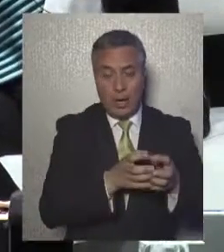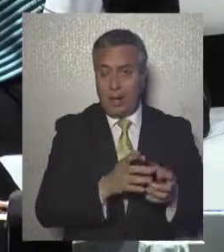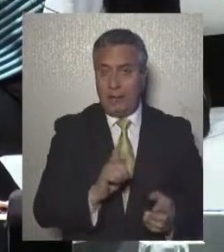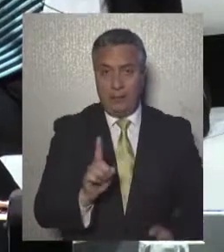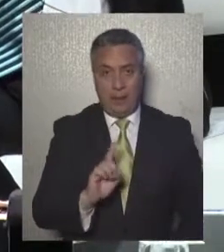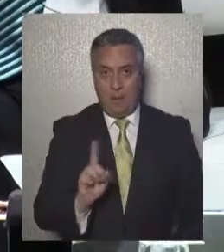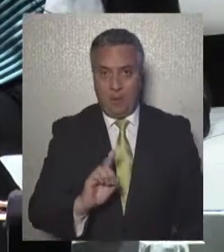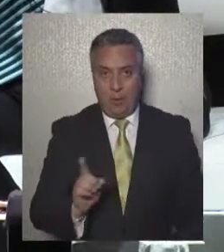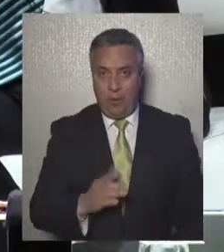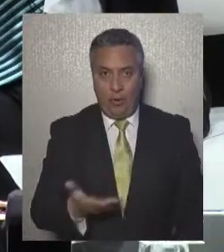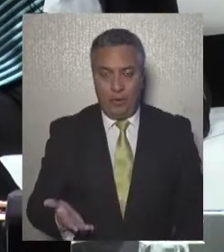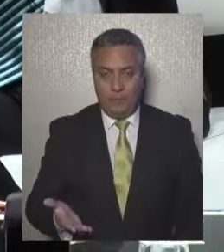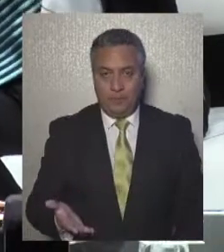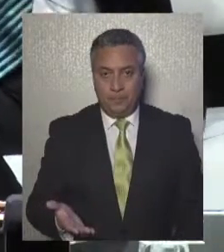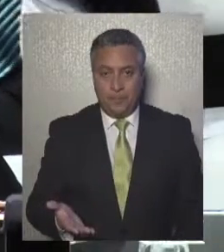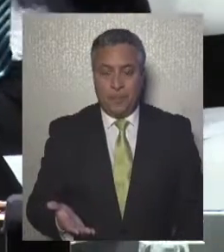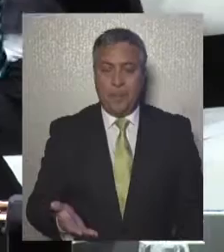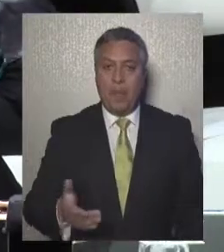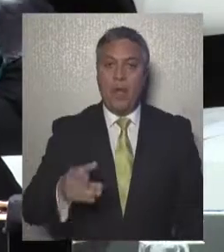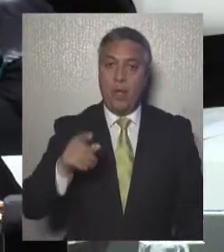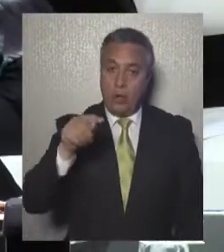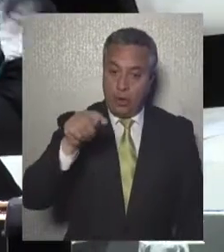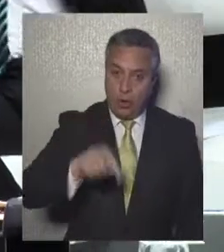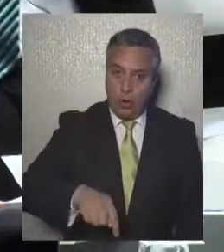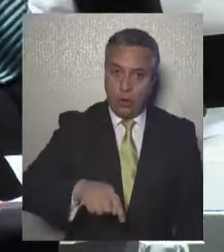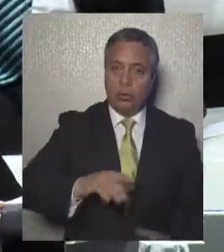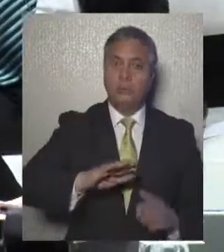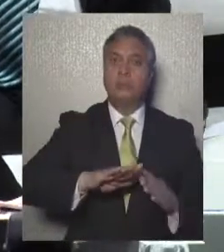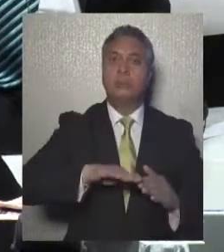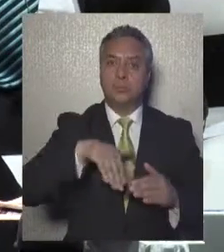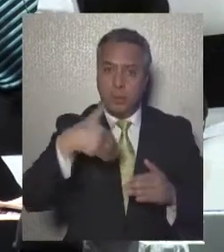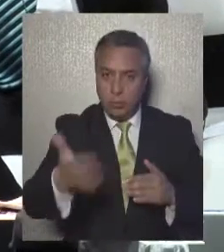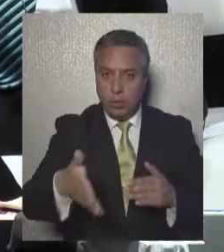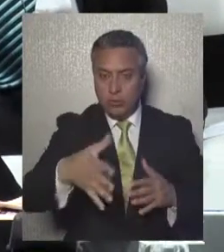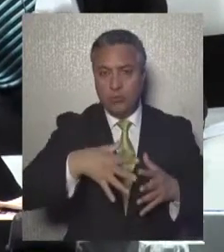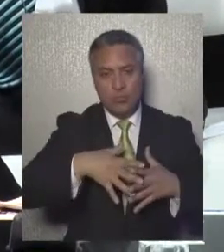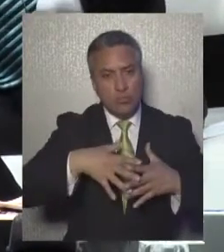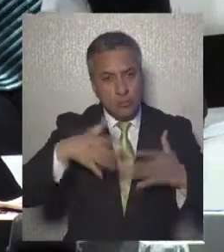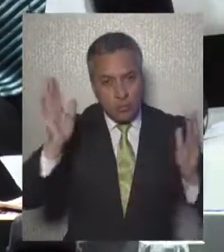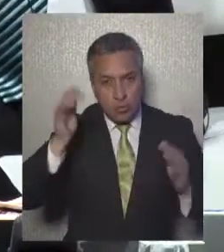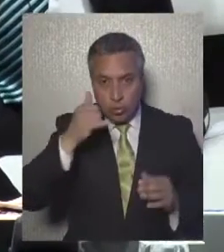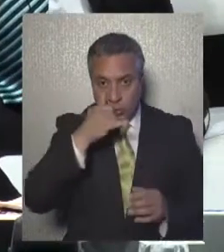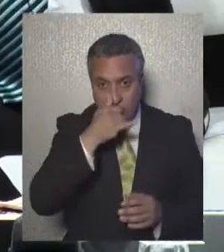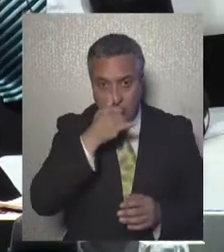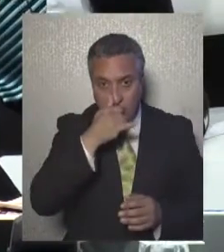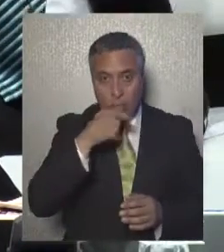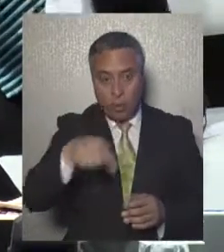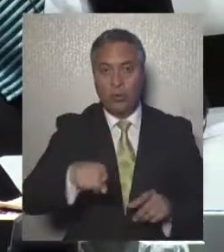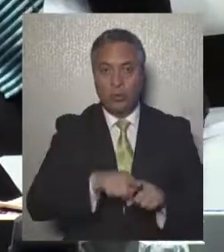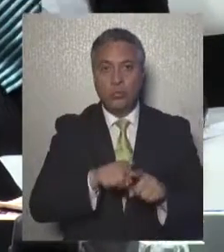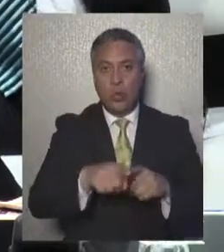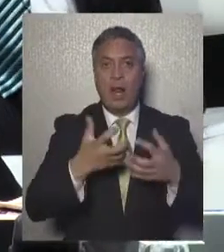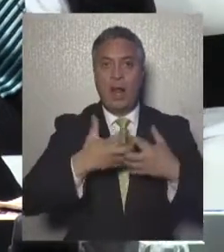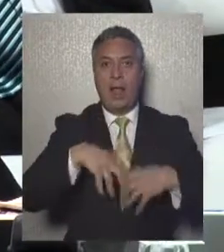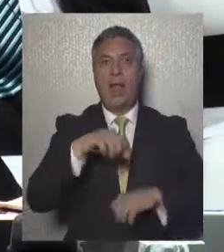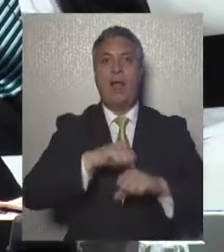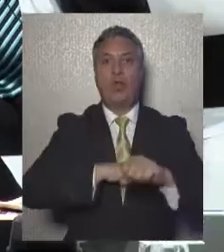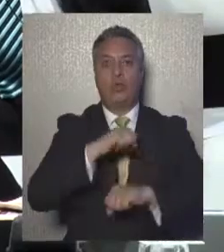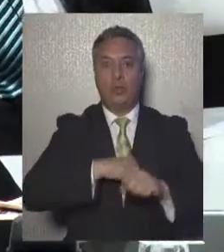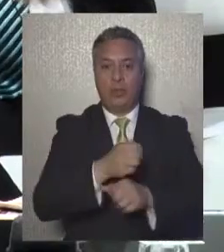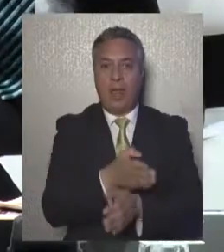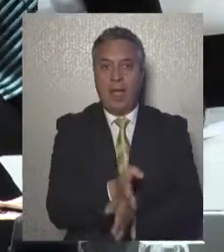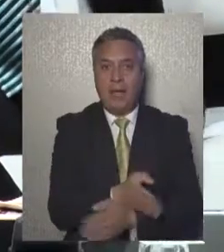eso hoy día, después de mucho tiempo, seguimos enfrentando una industria salmonera con crisis